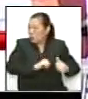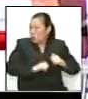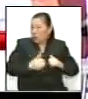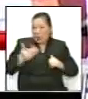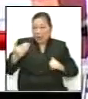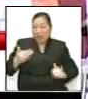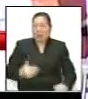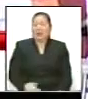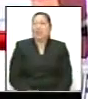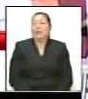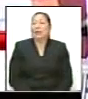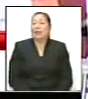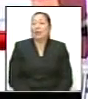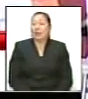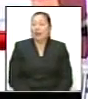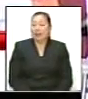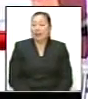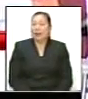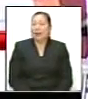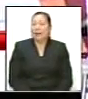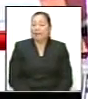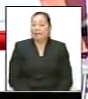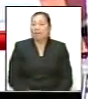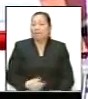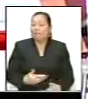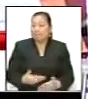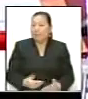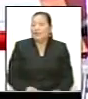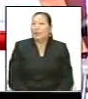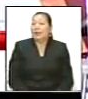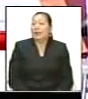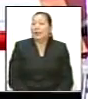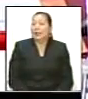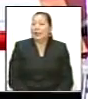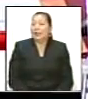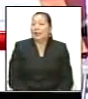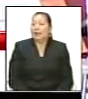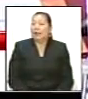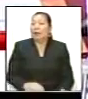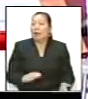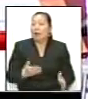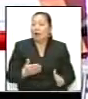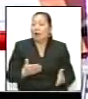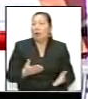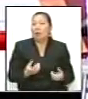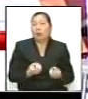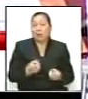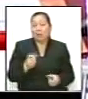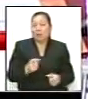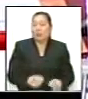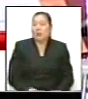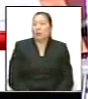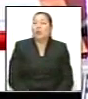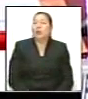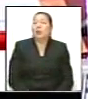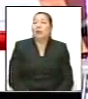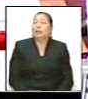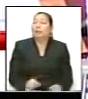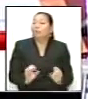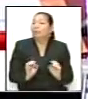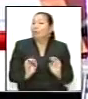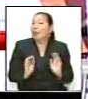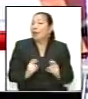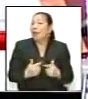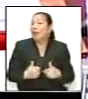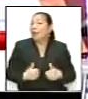es referirnos a los daños materiales que esta generó, sino también a las muertes ocasionadas. Por circunstancias de la